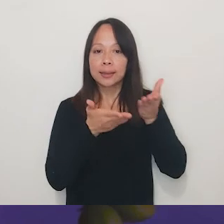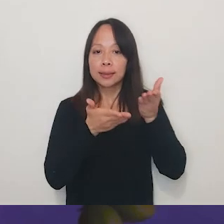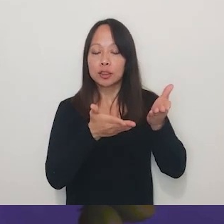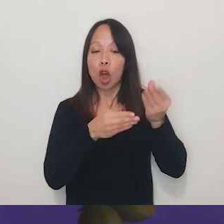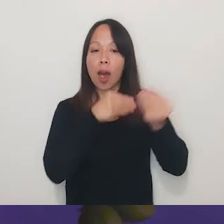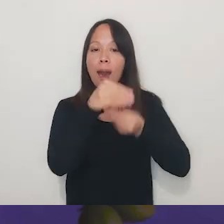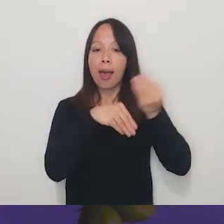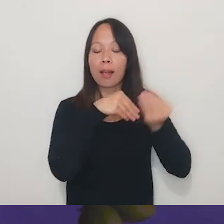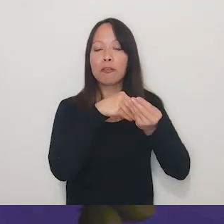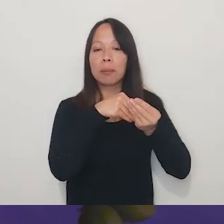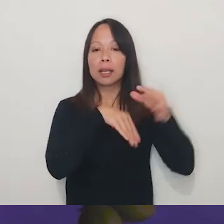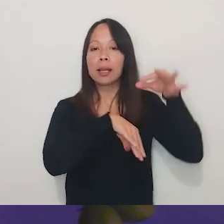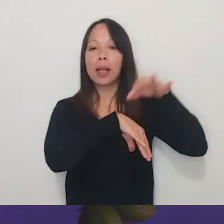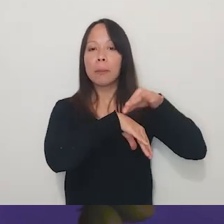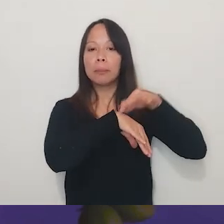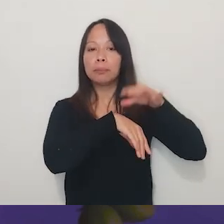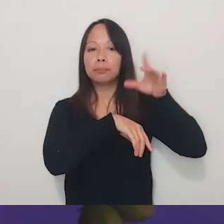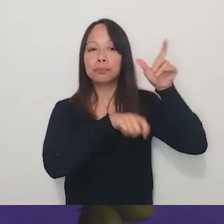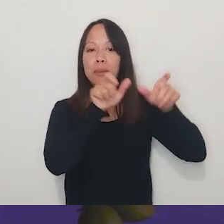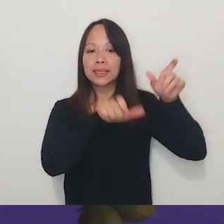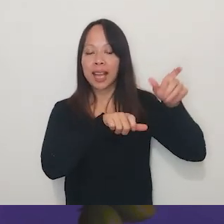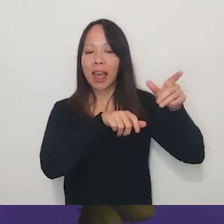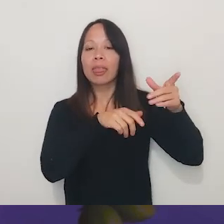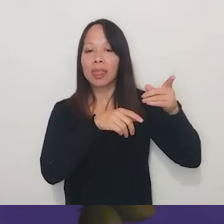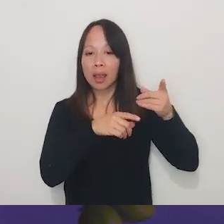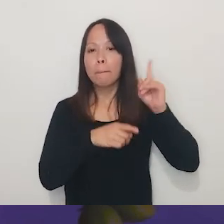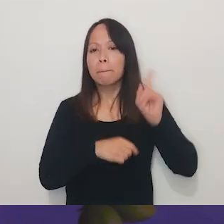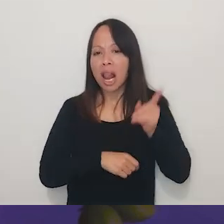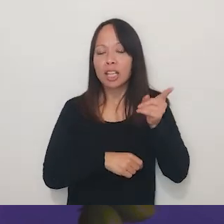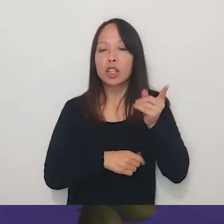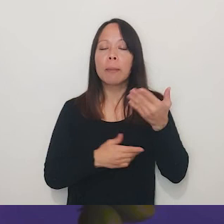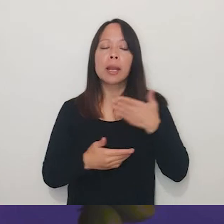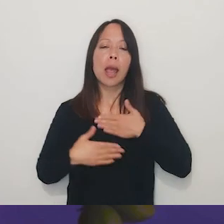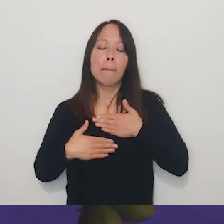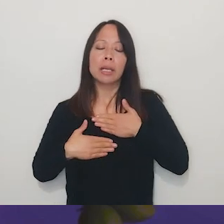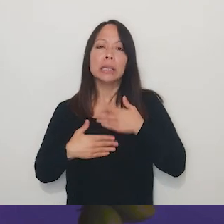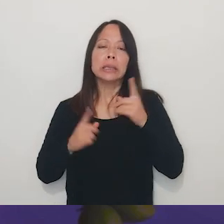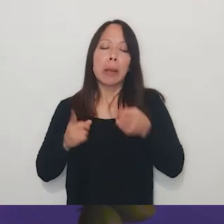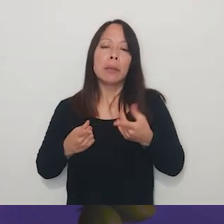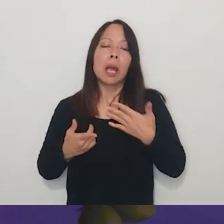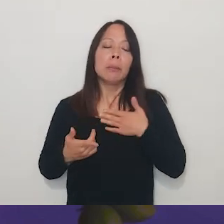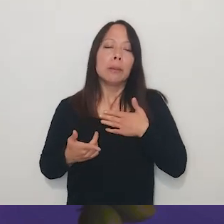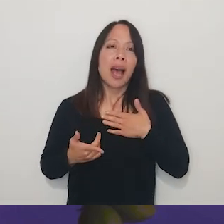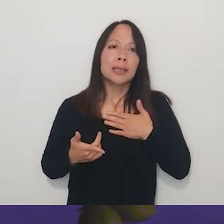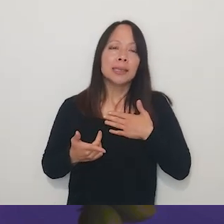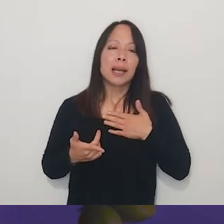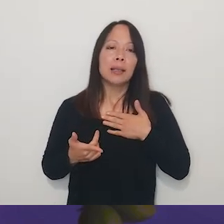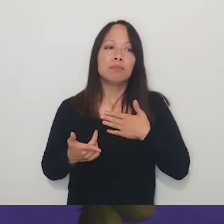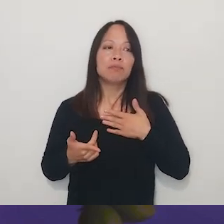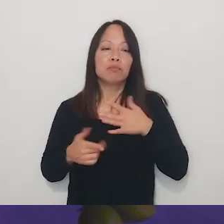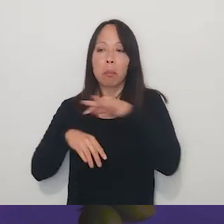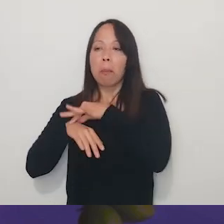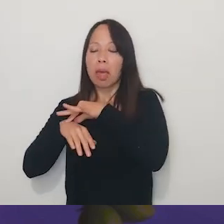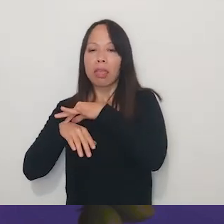asesora adecuadamente a la familia sobre el paciente y los riesgos. Y hay muchas veces, a mí me pasa, y cada vez que lo digo como que me da escalofrío, me